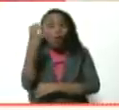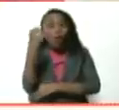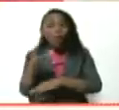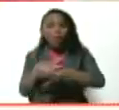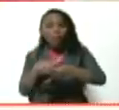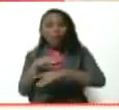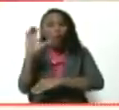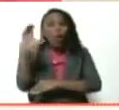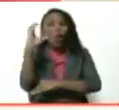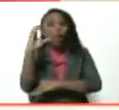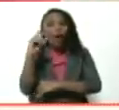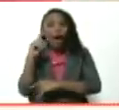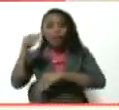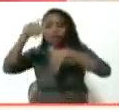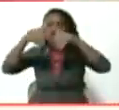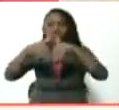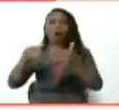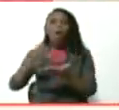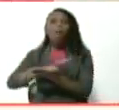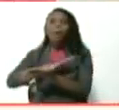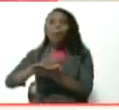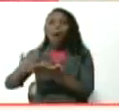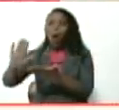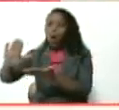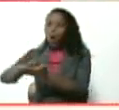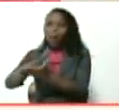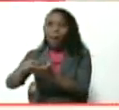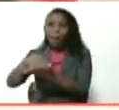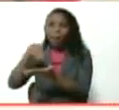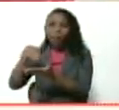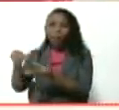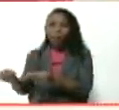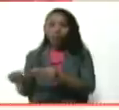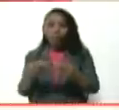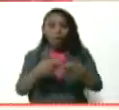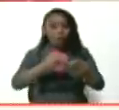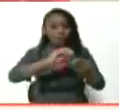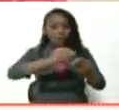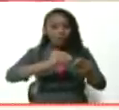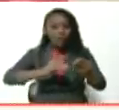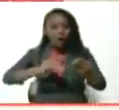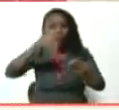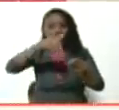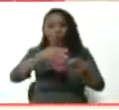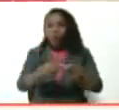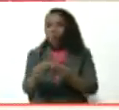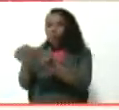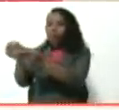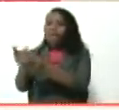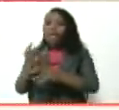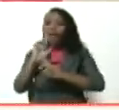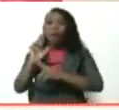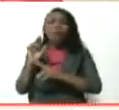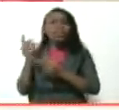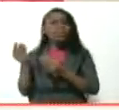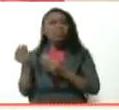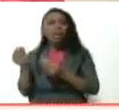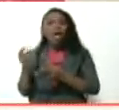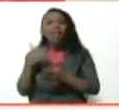tú sabes que ahí votan con una fotocopiadora, ¿no? Tú vas y sacas una copia y emites el voto. Y los resultados los dan desde un